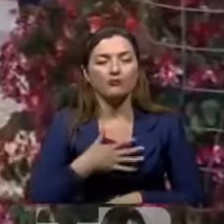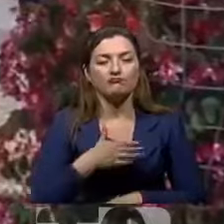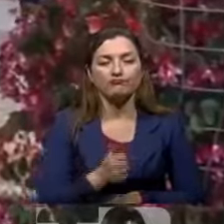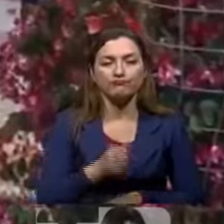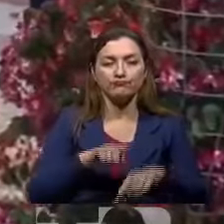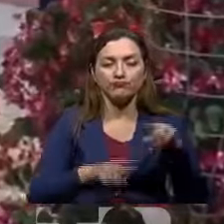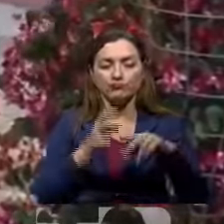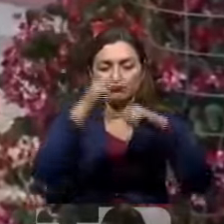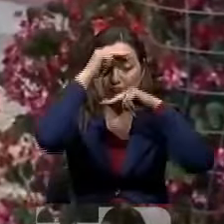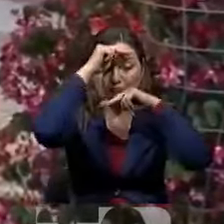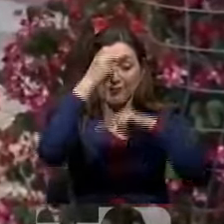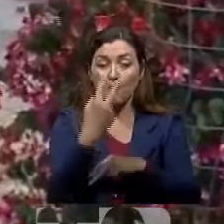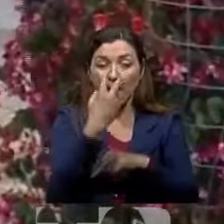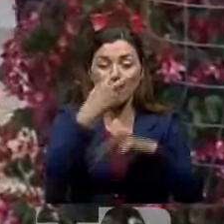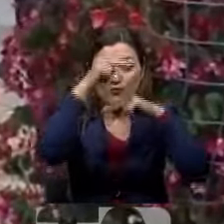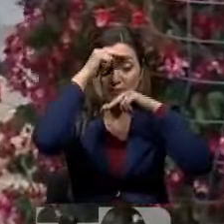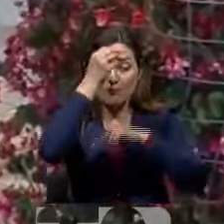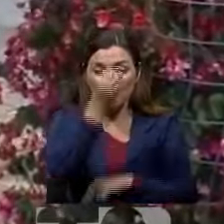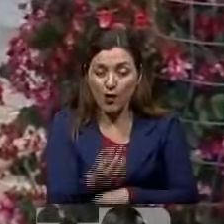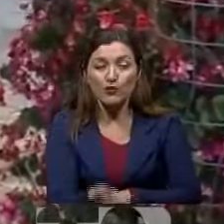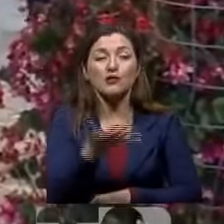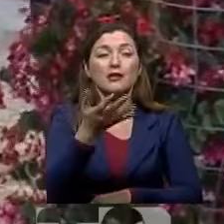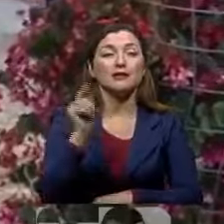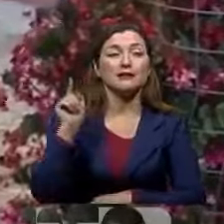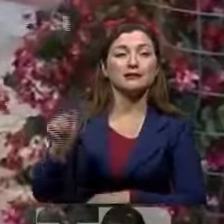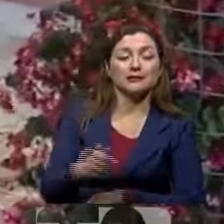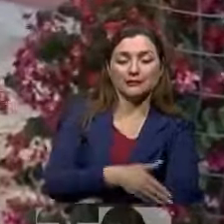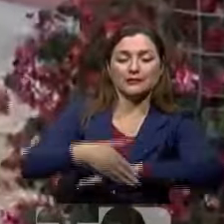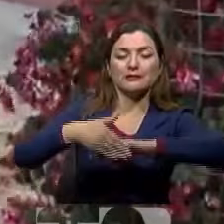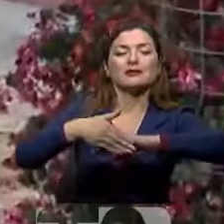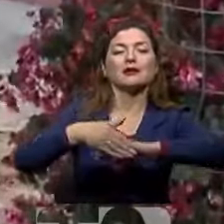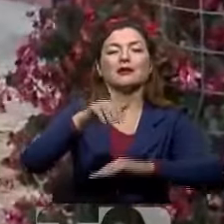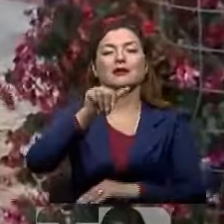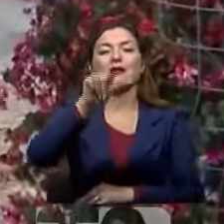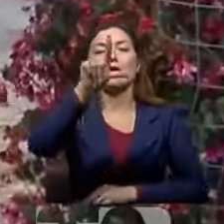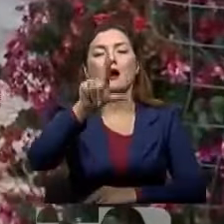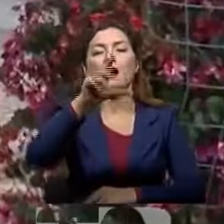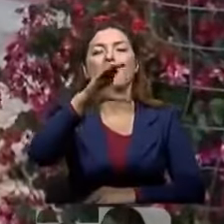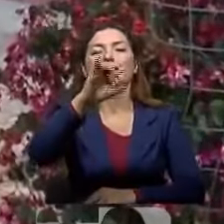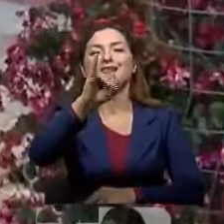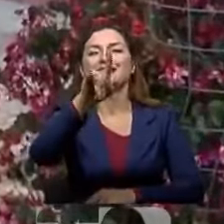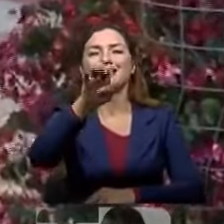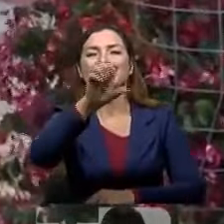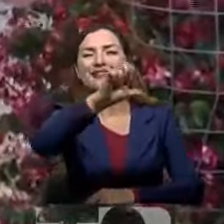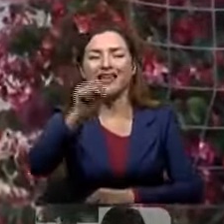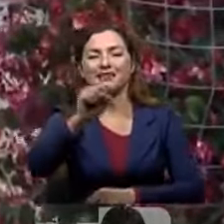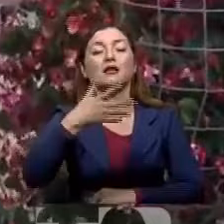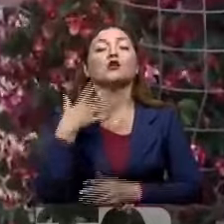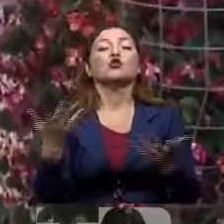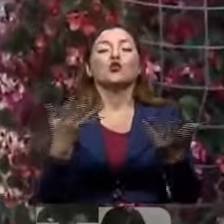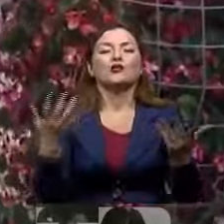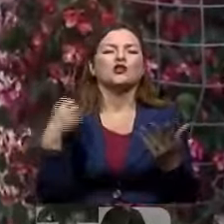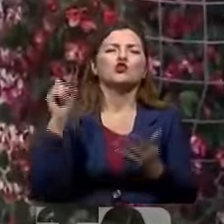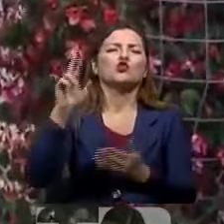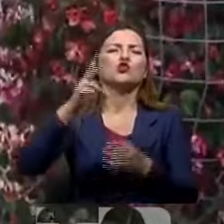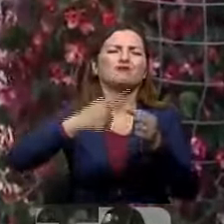Compañeras, amigos televidentes, muy buenos días. Me encuentro específicamente sobre las calles Alcides, Enríquez y 5 de Junio, aquí en el sector de Santa Ana, en el sur